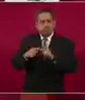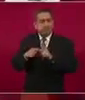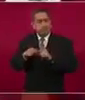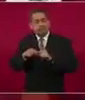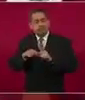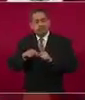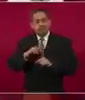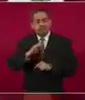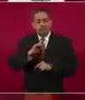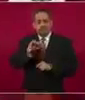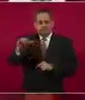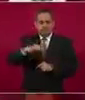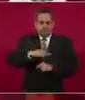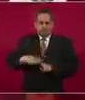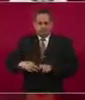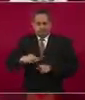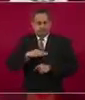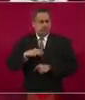Toluca,